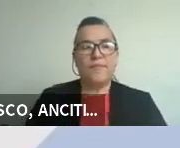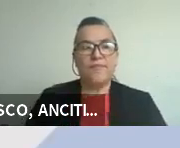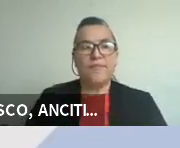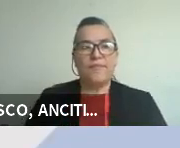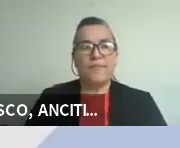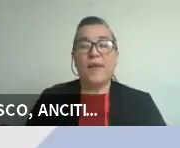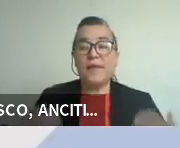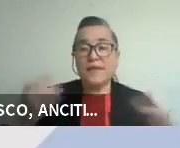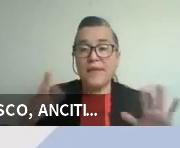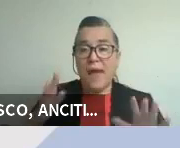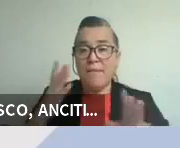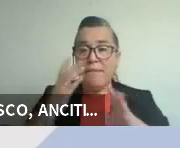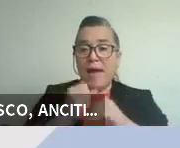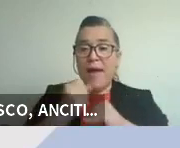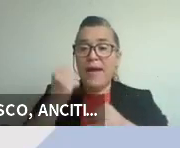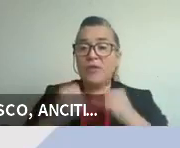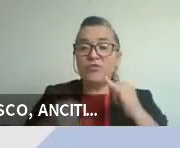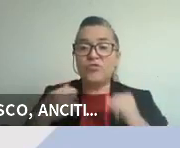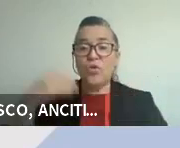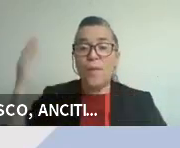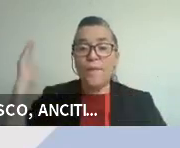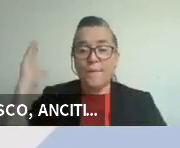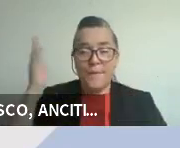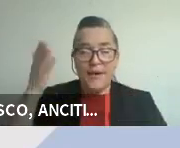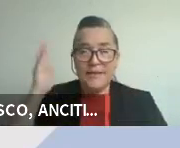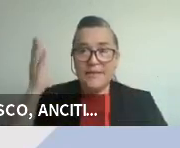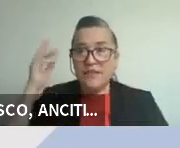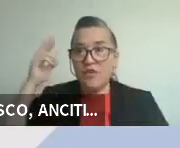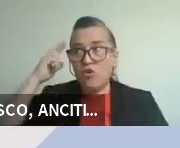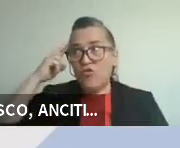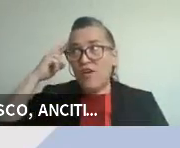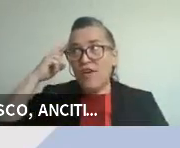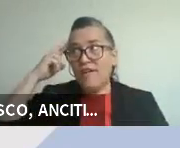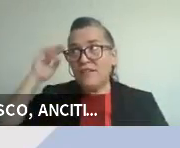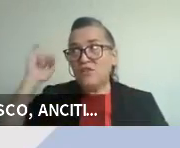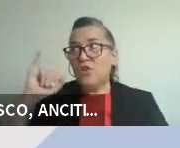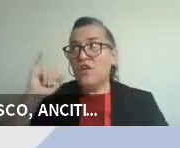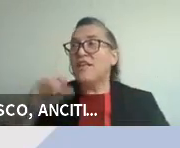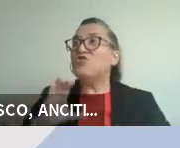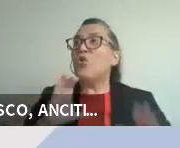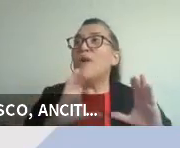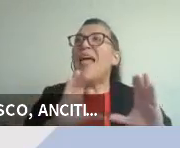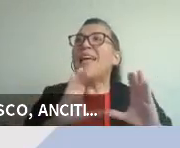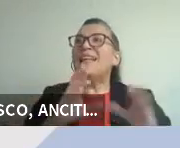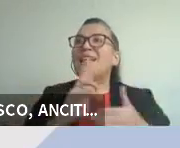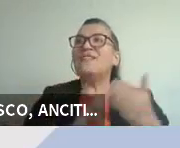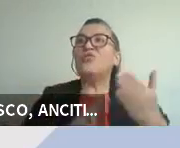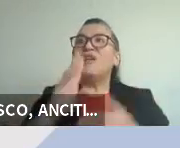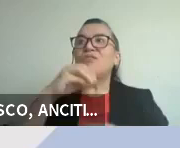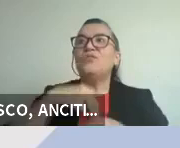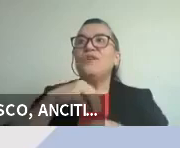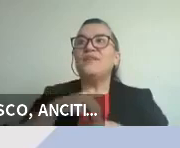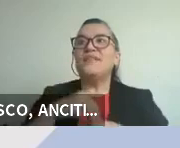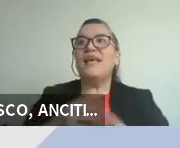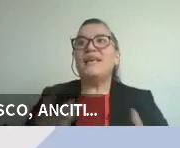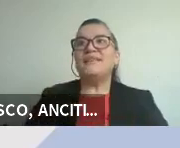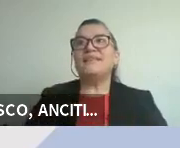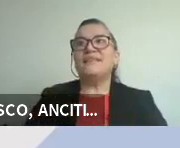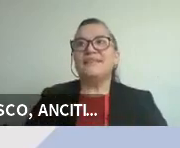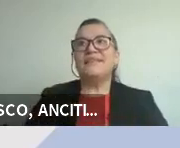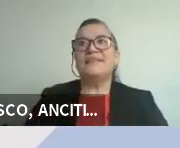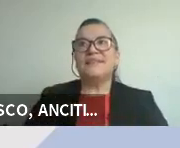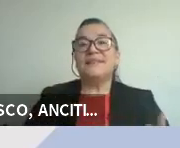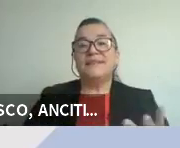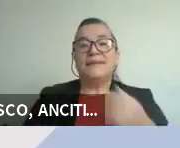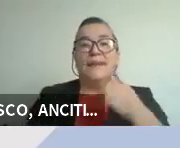ya para ir concluyendo mi presentación con estas reflexiones que les he presentado creo que la pregunta de fondo aquí es en